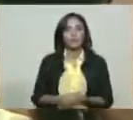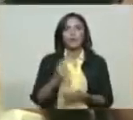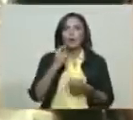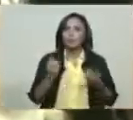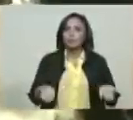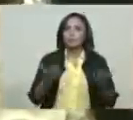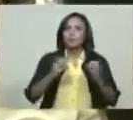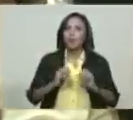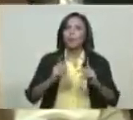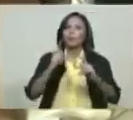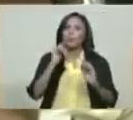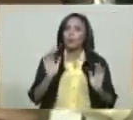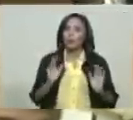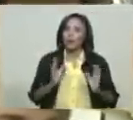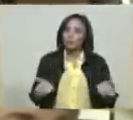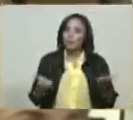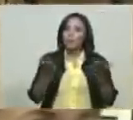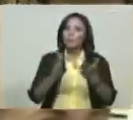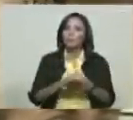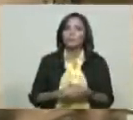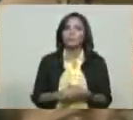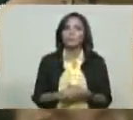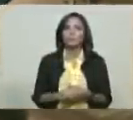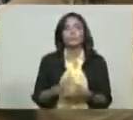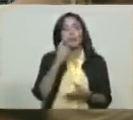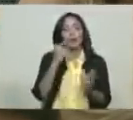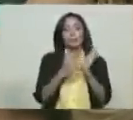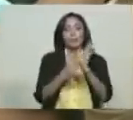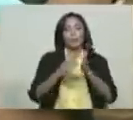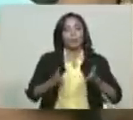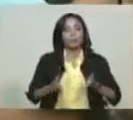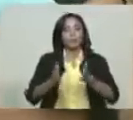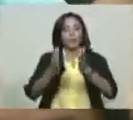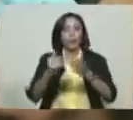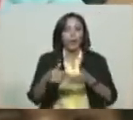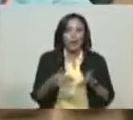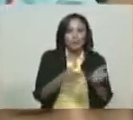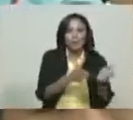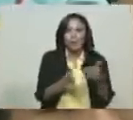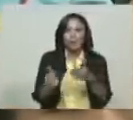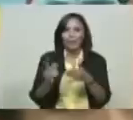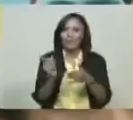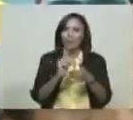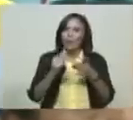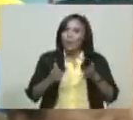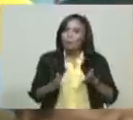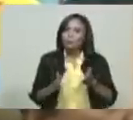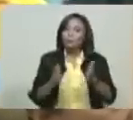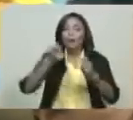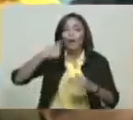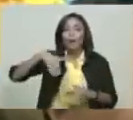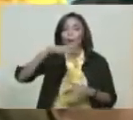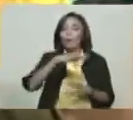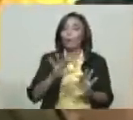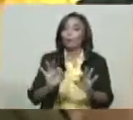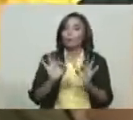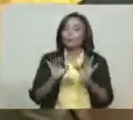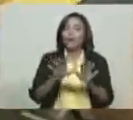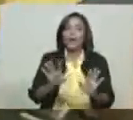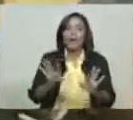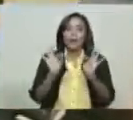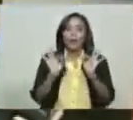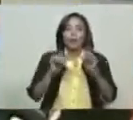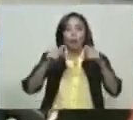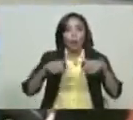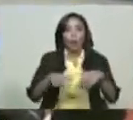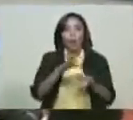un camino, y el pueblo señaló ese camino. La Asamblea Nacional Constituyente, que el día de hoy